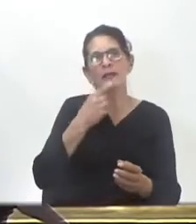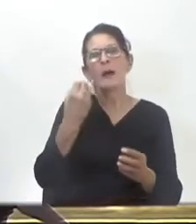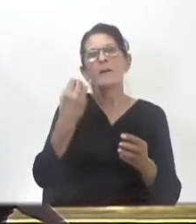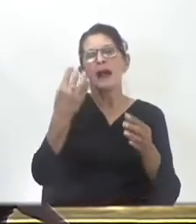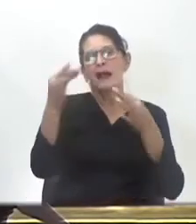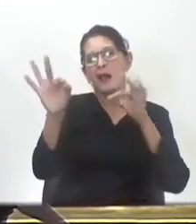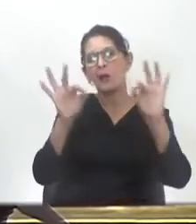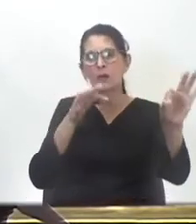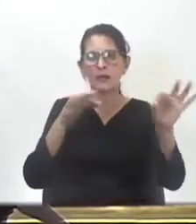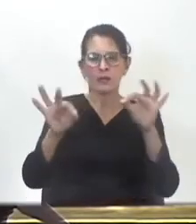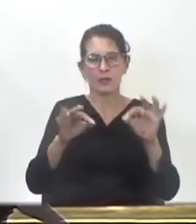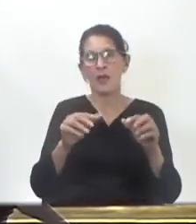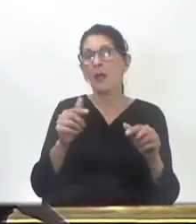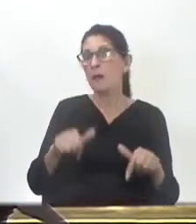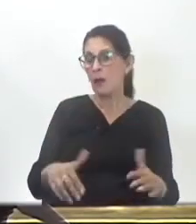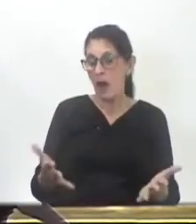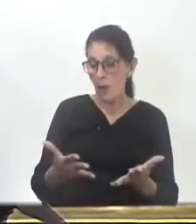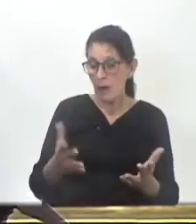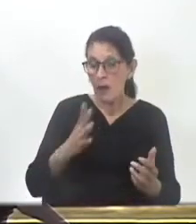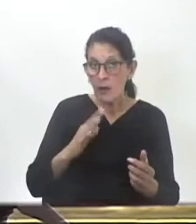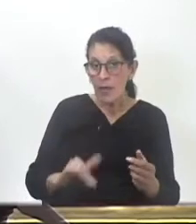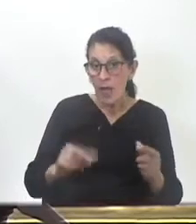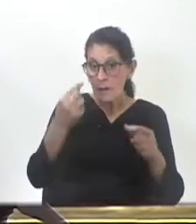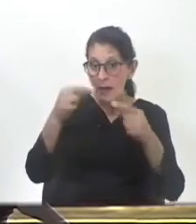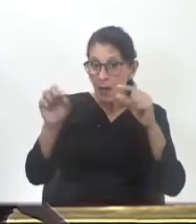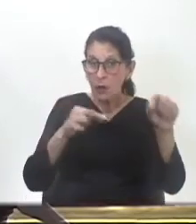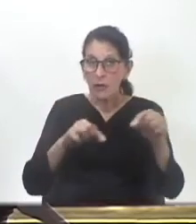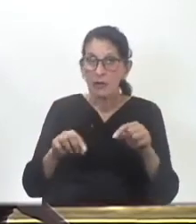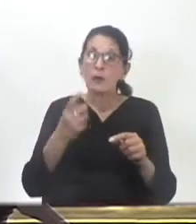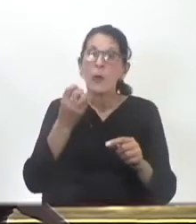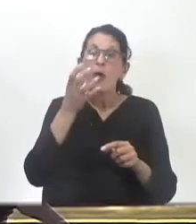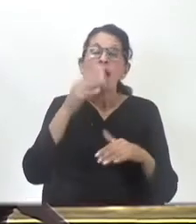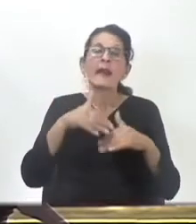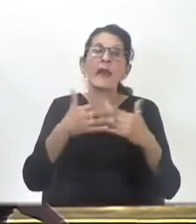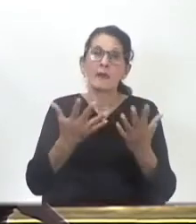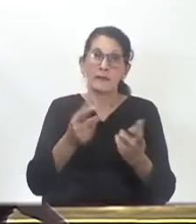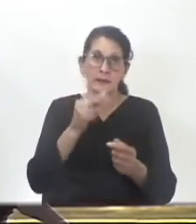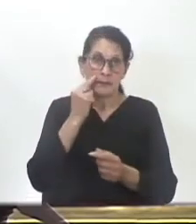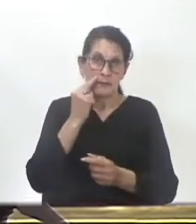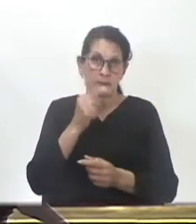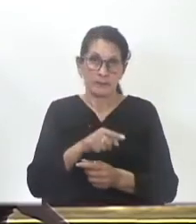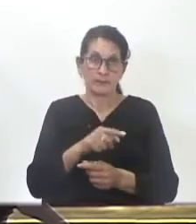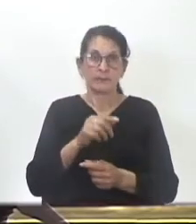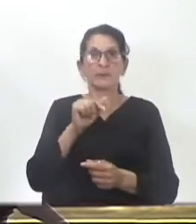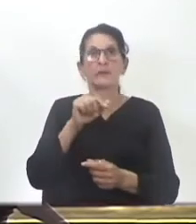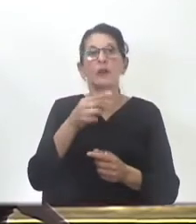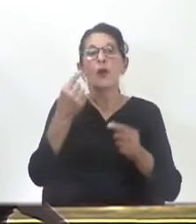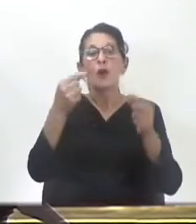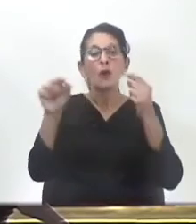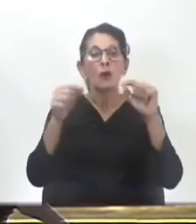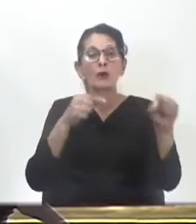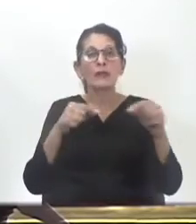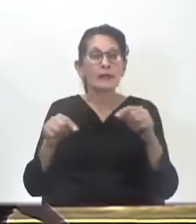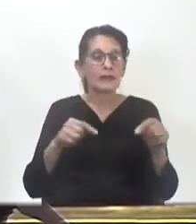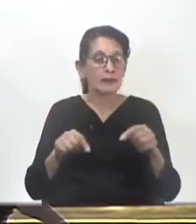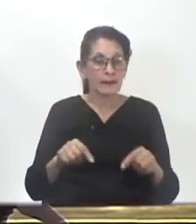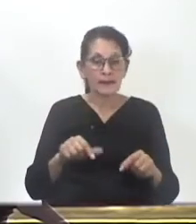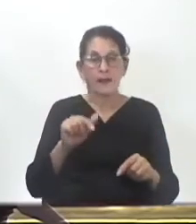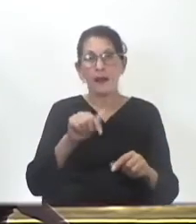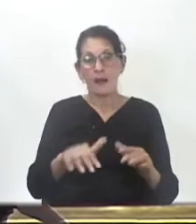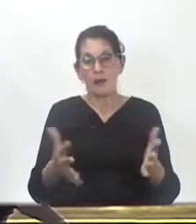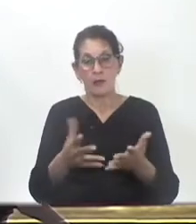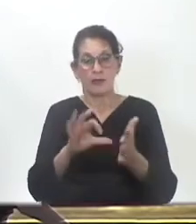pero ahora lo que tenemos que corregir es un agravante que tenemos instalado. Lo que tenemos que corregir ahora es algo aberrante que es nuestro